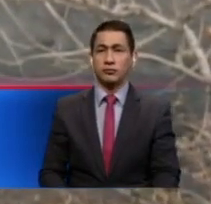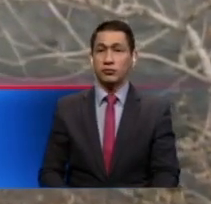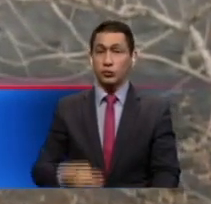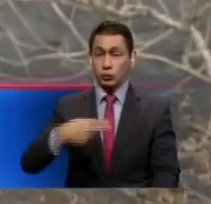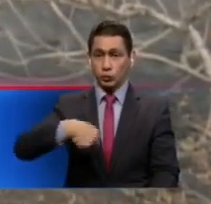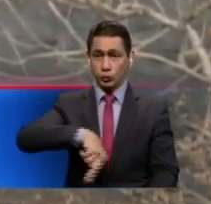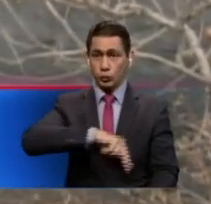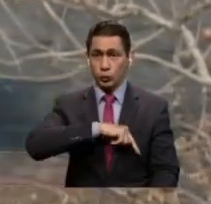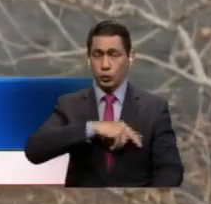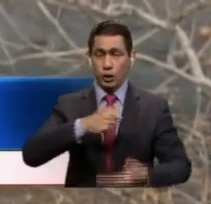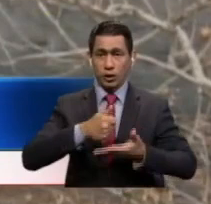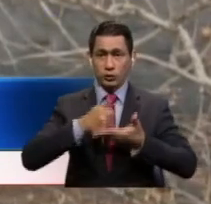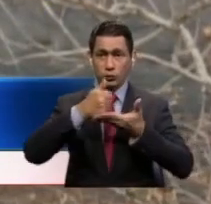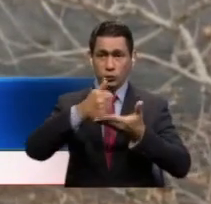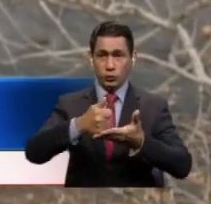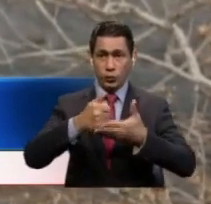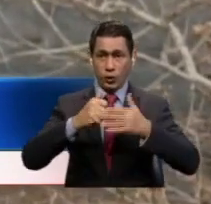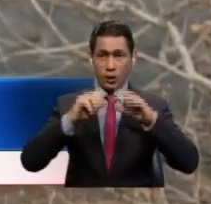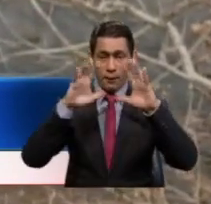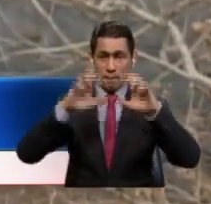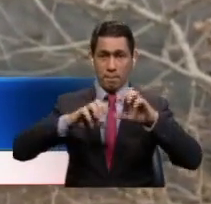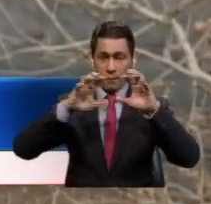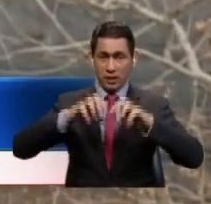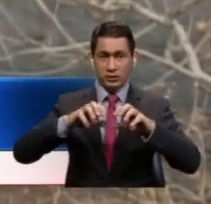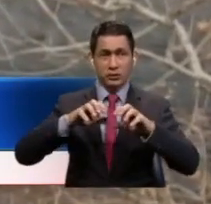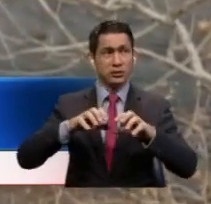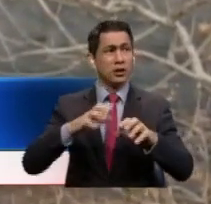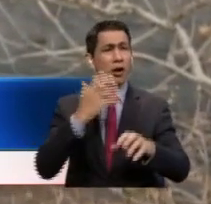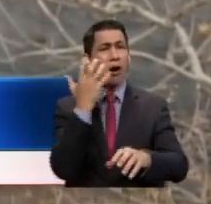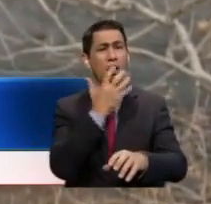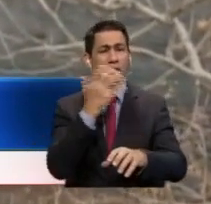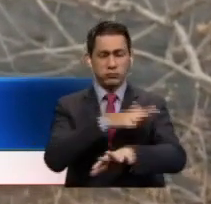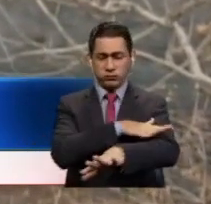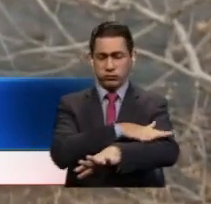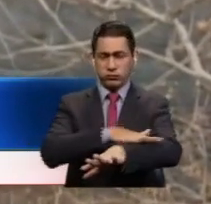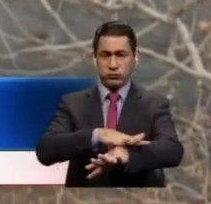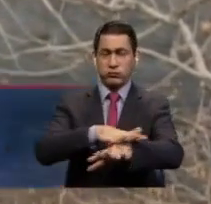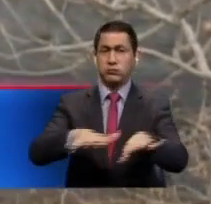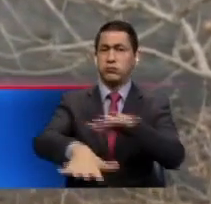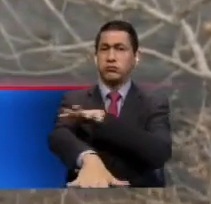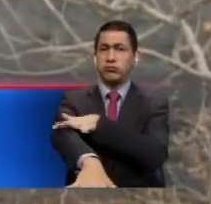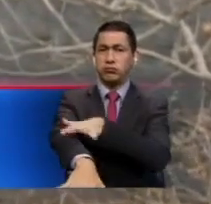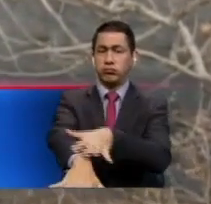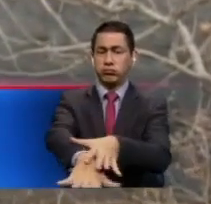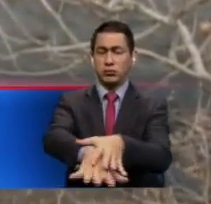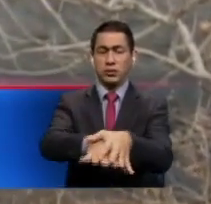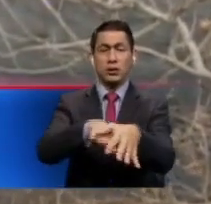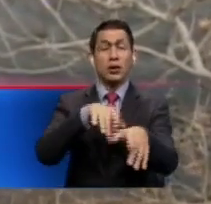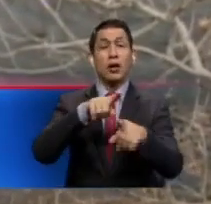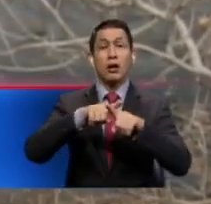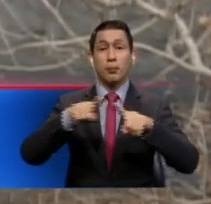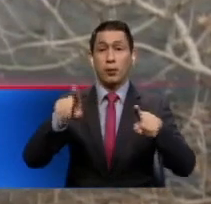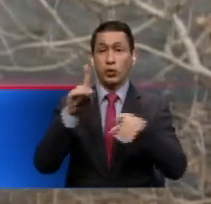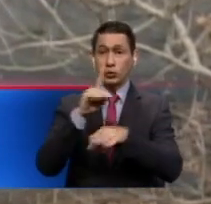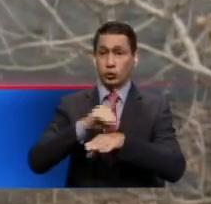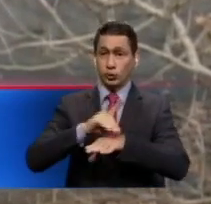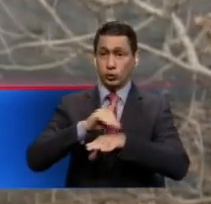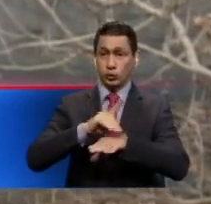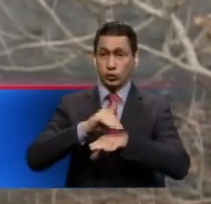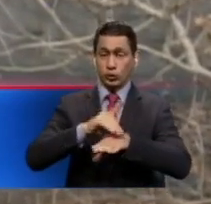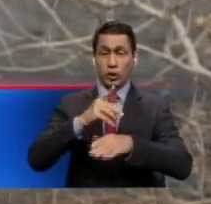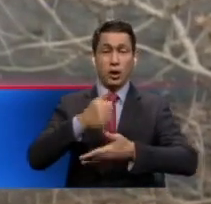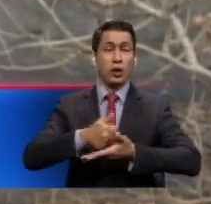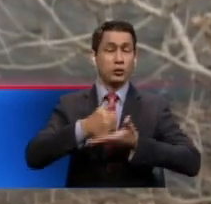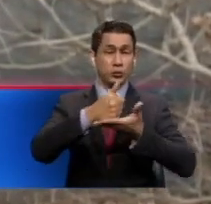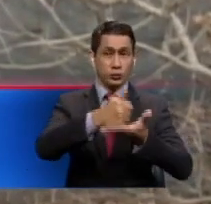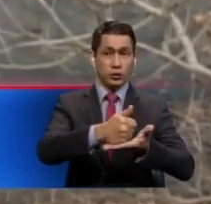perro que estuvo afectado, quemado sus cuatro patas y sus genitales. Inmediatamente nuestros paramédicos les brindaron los primeros